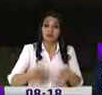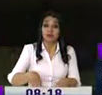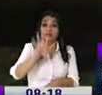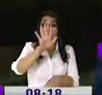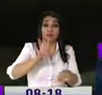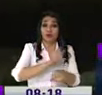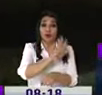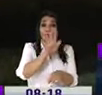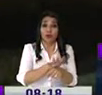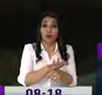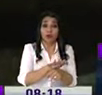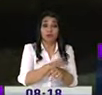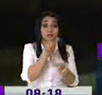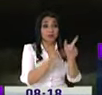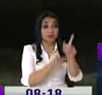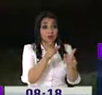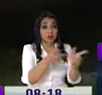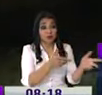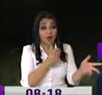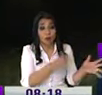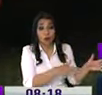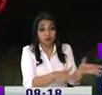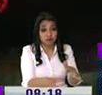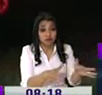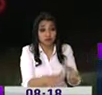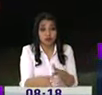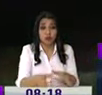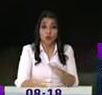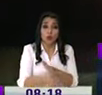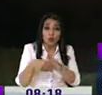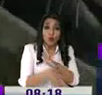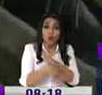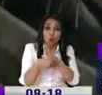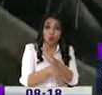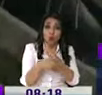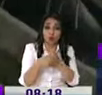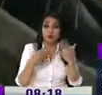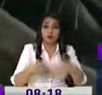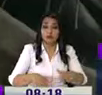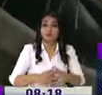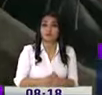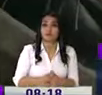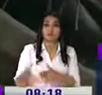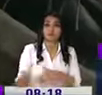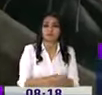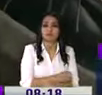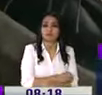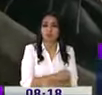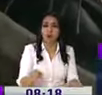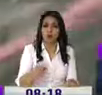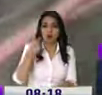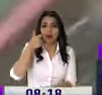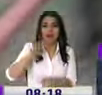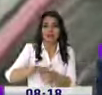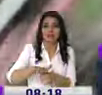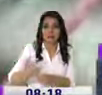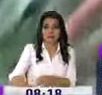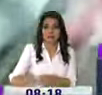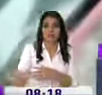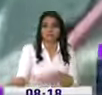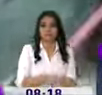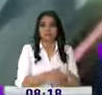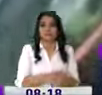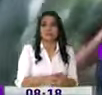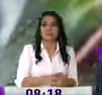lo que es la evacuación del agua con una bomba de succión. Una explosión por fuga de GLP. Un movimiento en